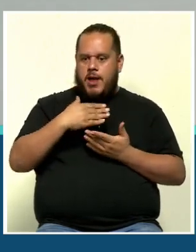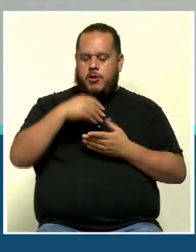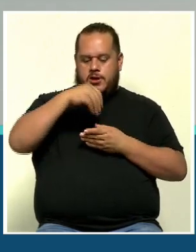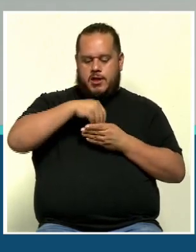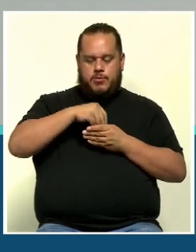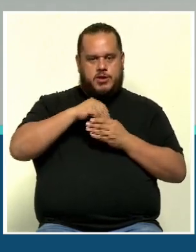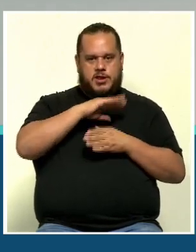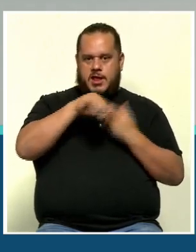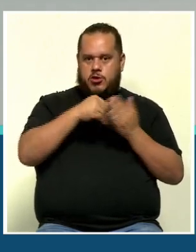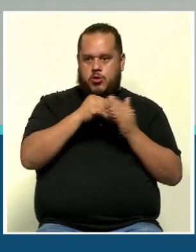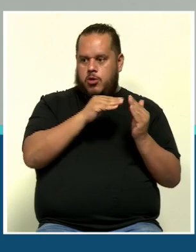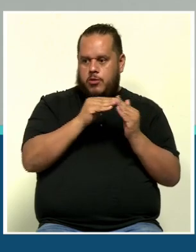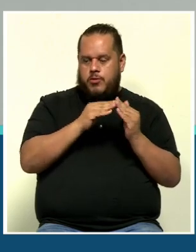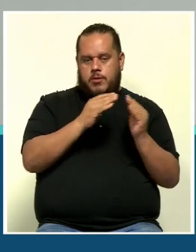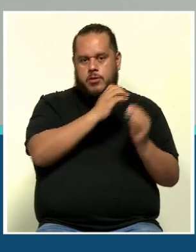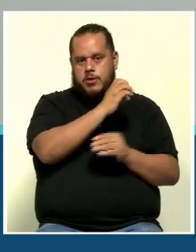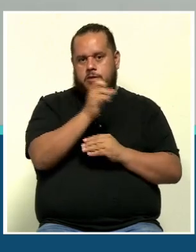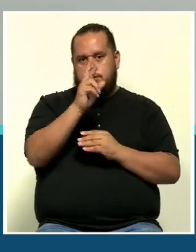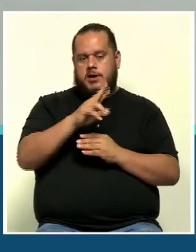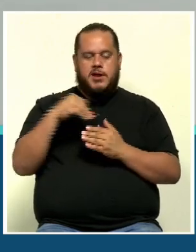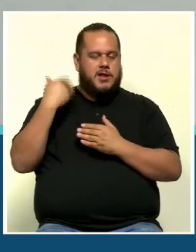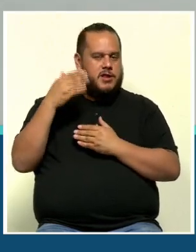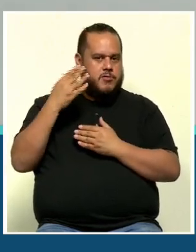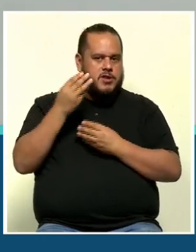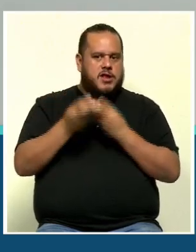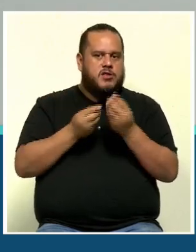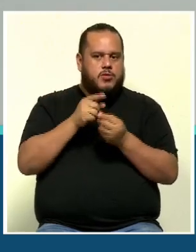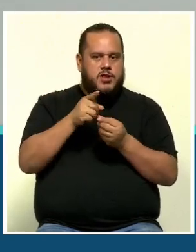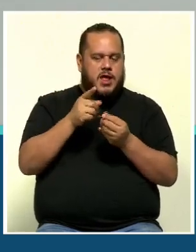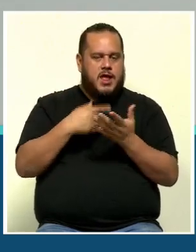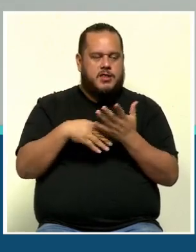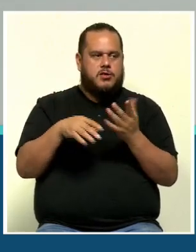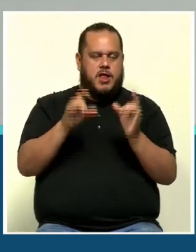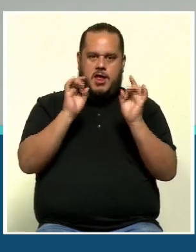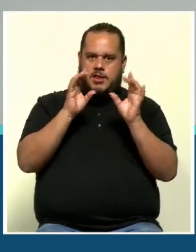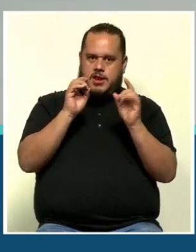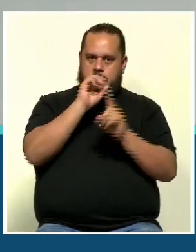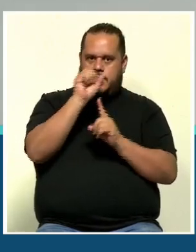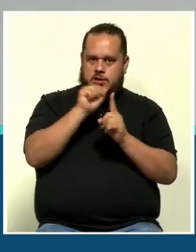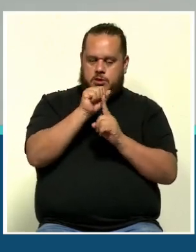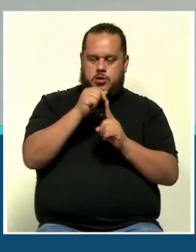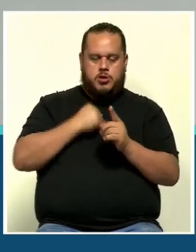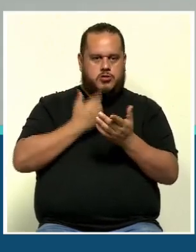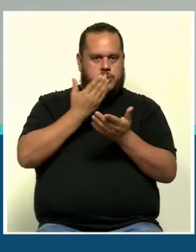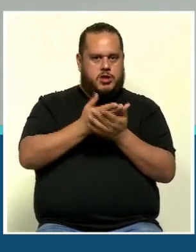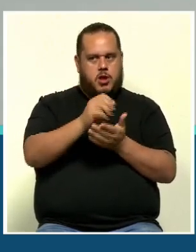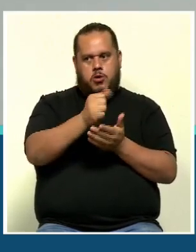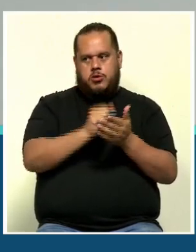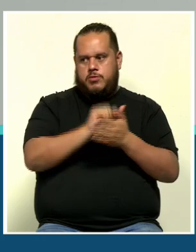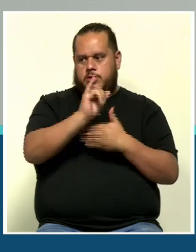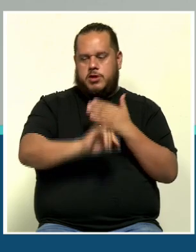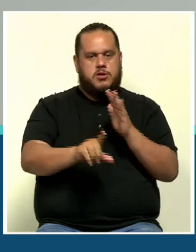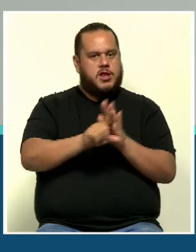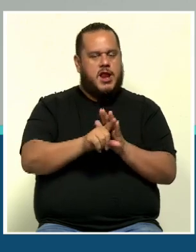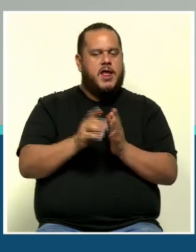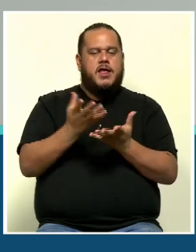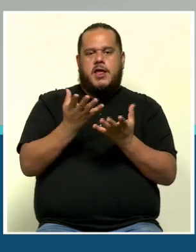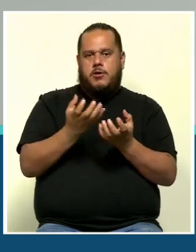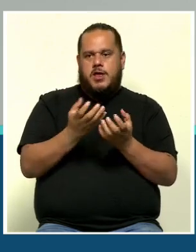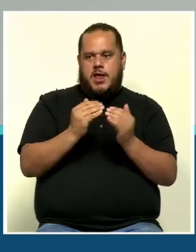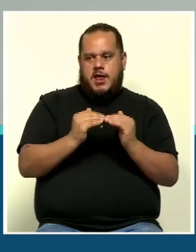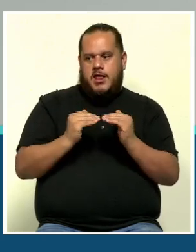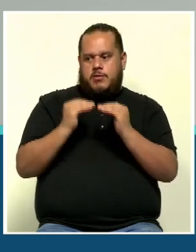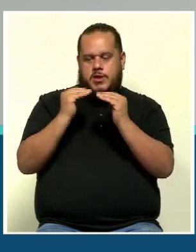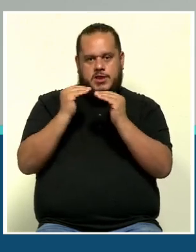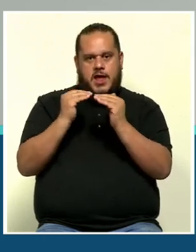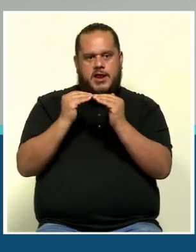pueblo costarricense después de que se generan estos escándalos. Adicionalmente, presenté otros proyectos de ley que lo que buscan es aumentar